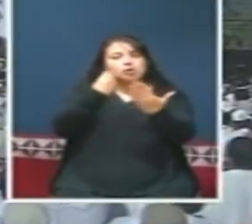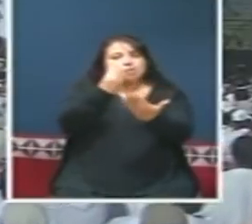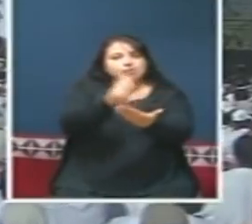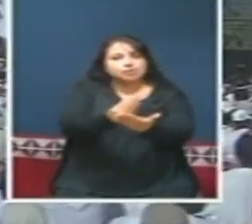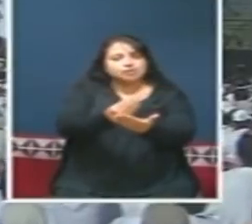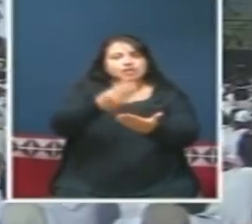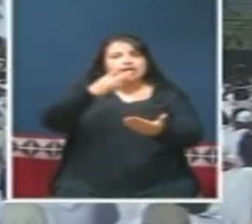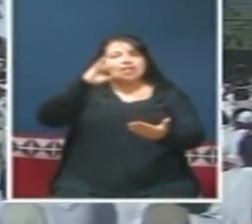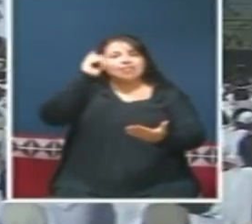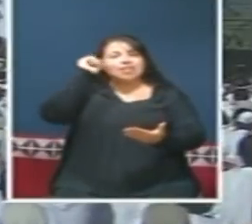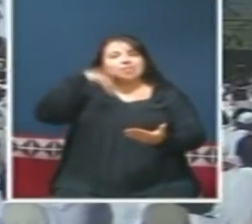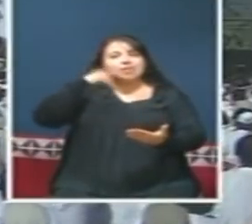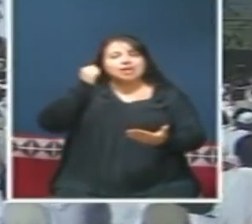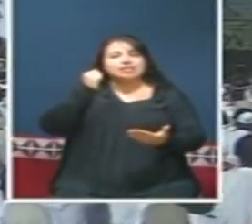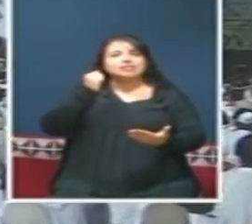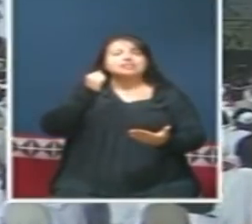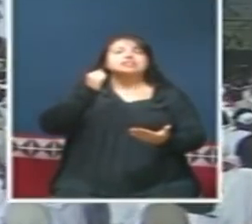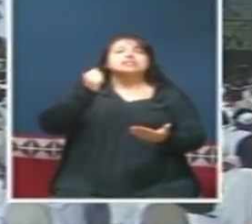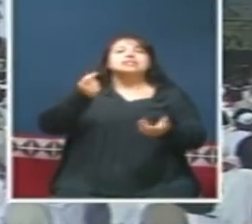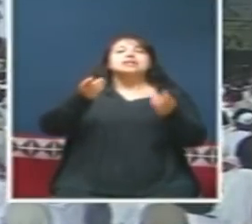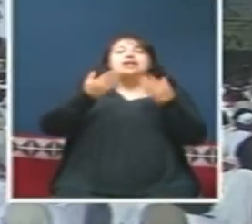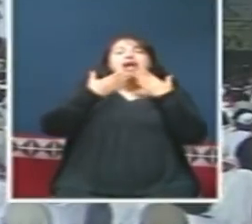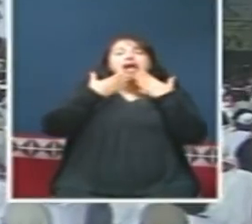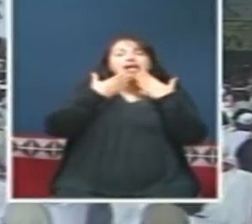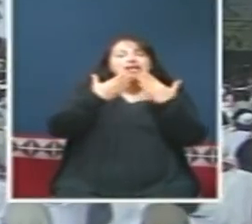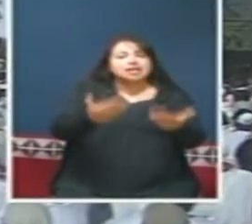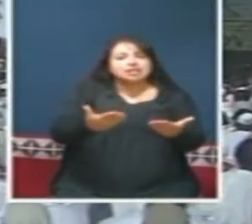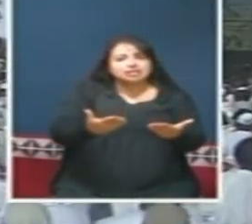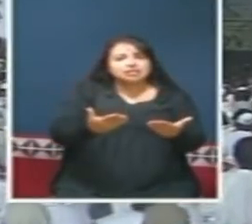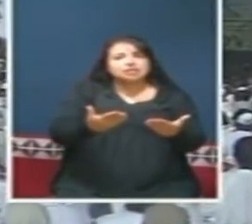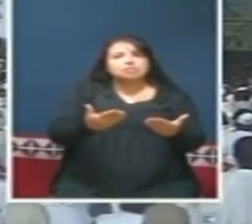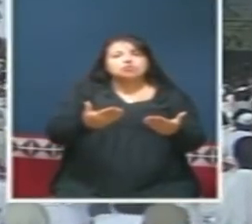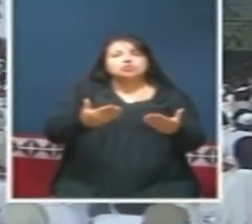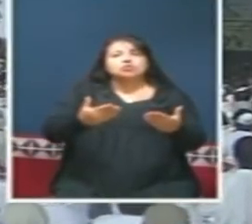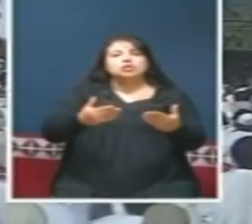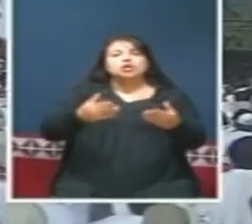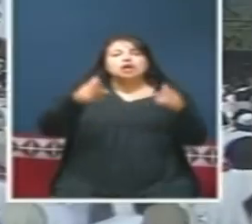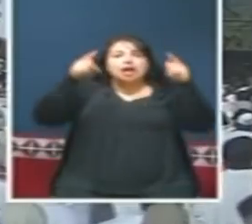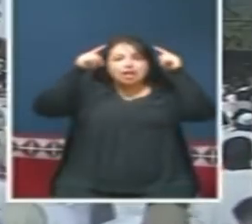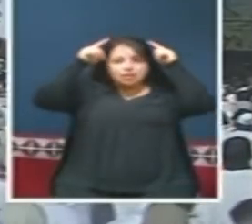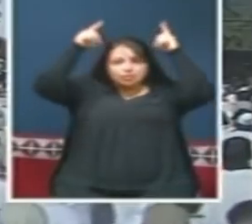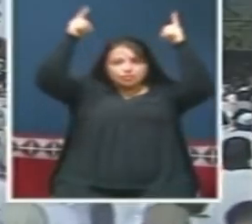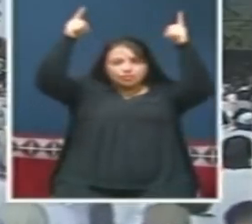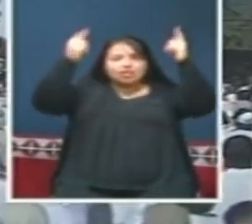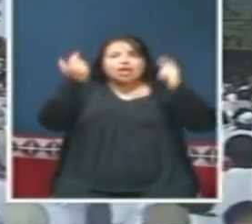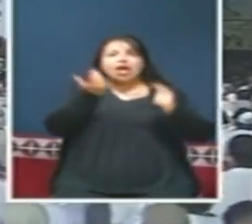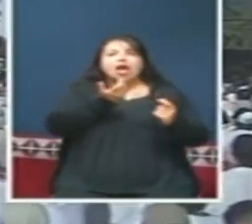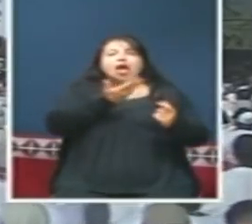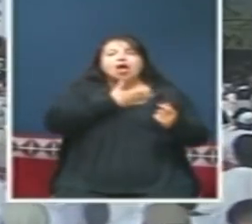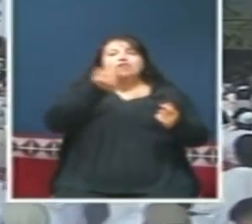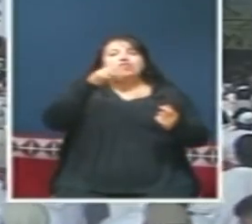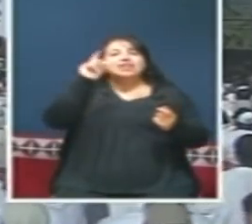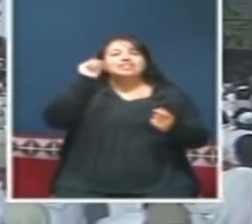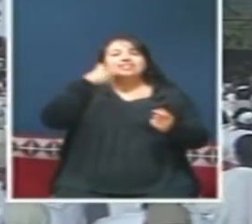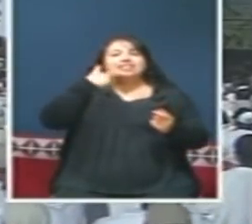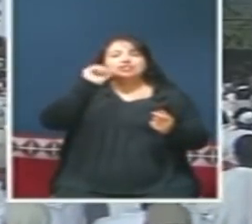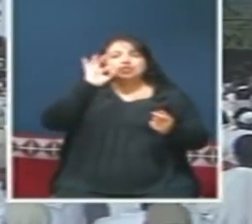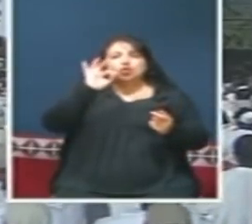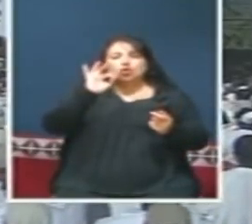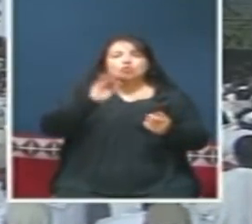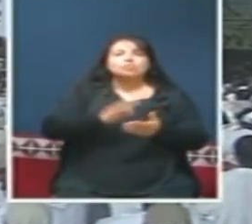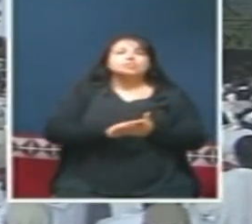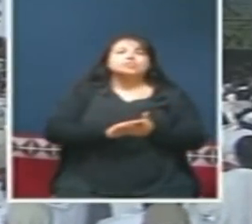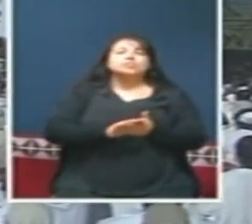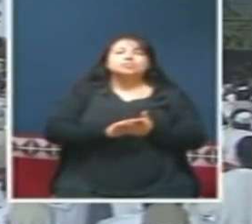Damián Giorgio Pastracu, agradecen al Santo Padre Francisco, en la persona de su eminencia